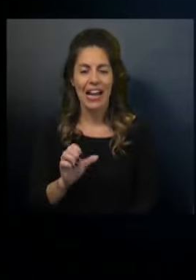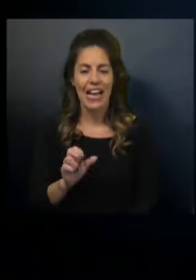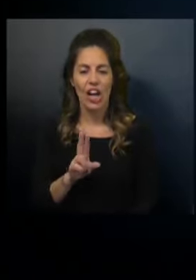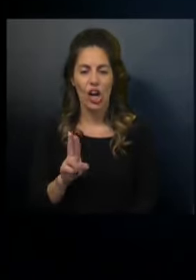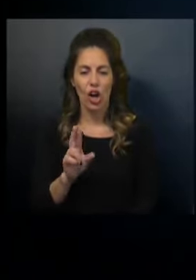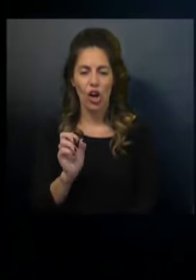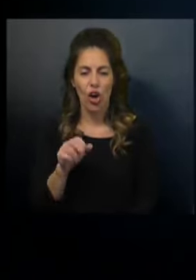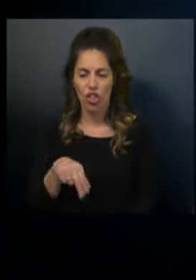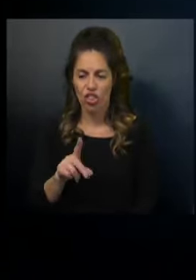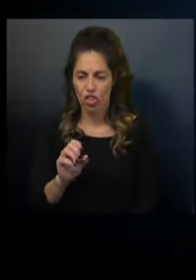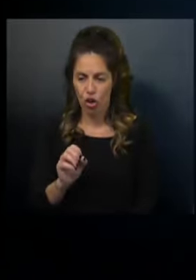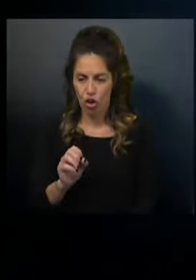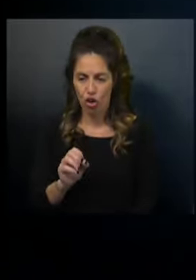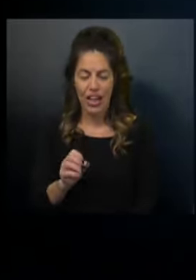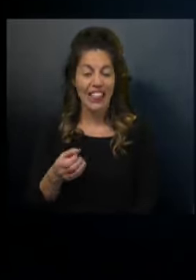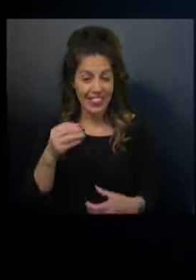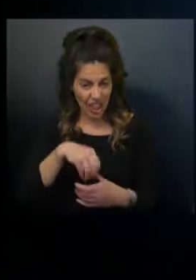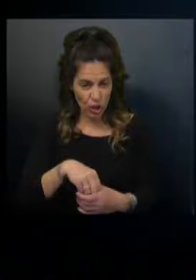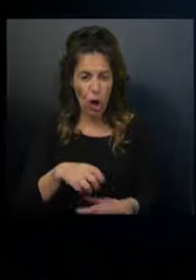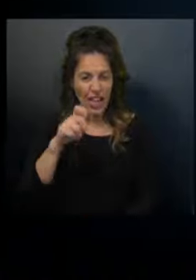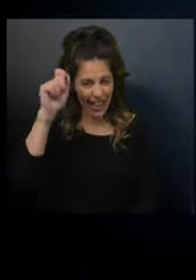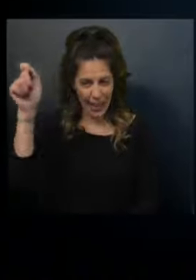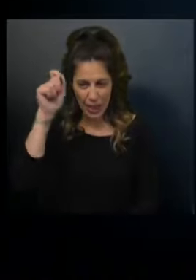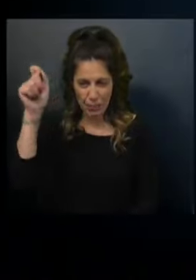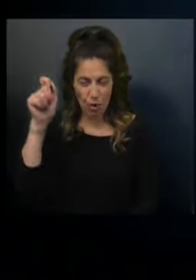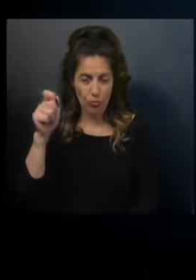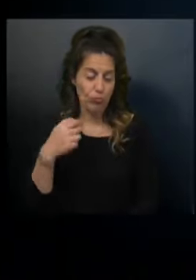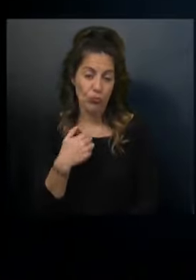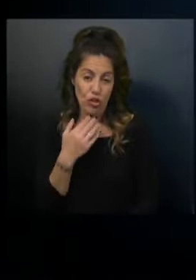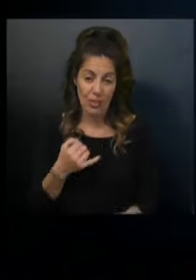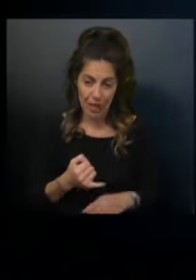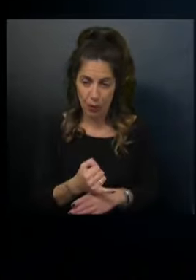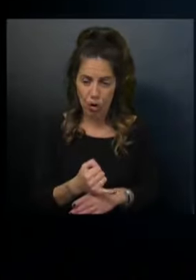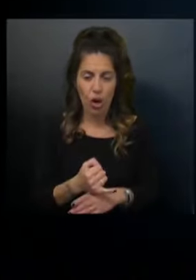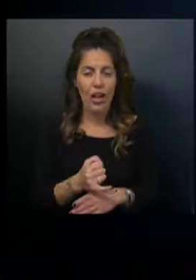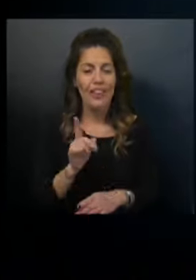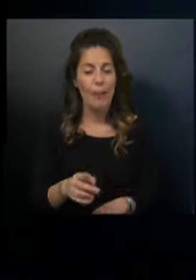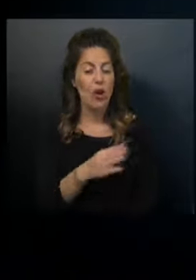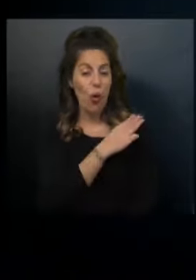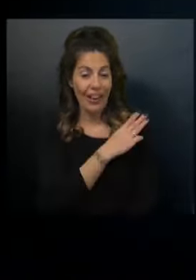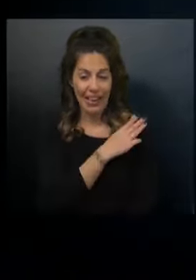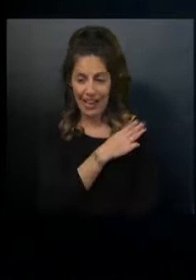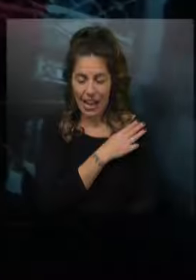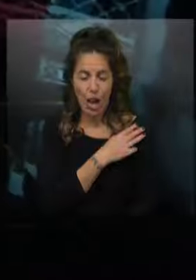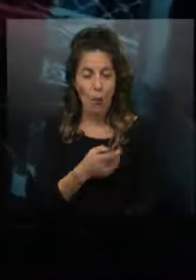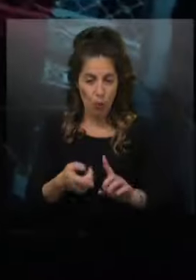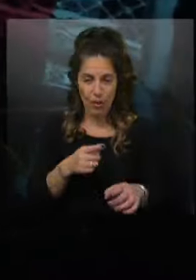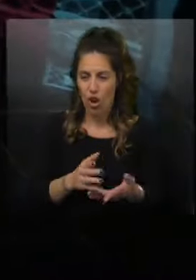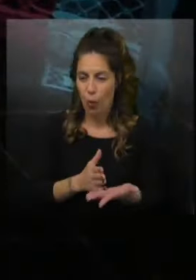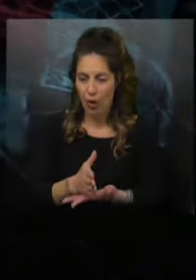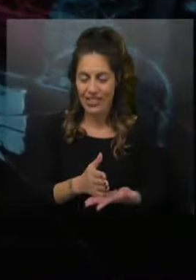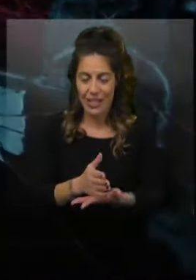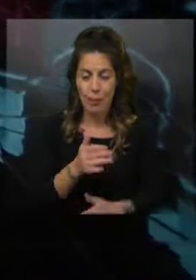era Era dentro del herrerismo creo que si no me equivoco este también un general militar muy vinculado como que siempre